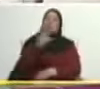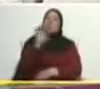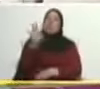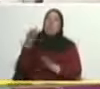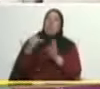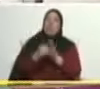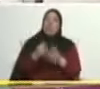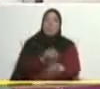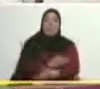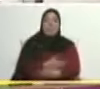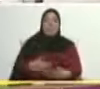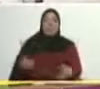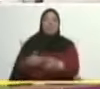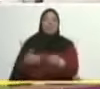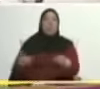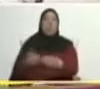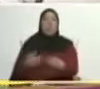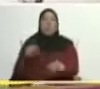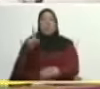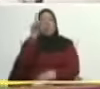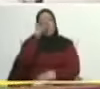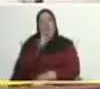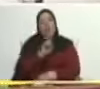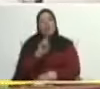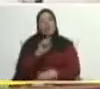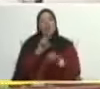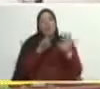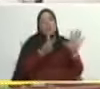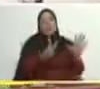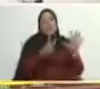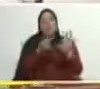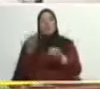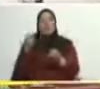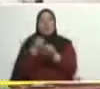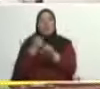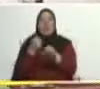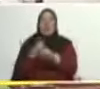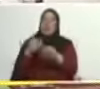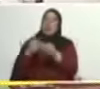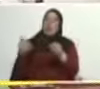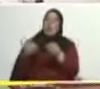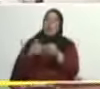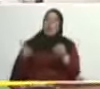mil millones de dólares en un año a 700 millones de dólares el otro año.